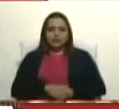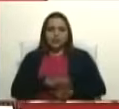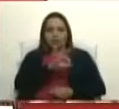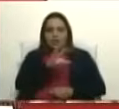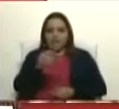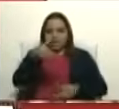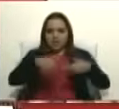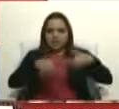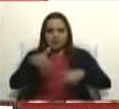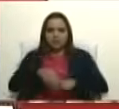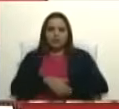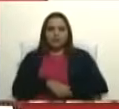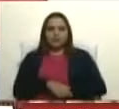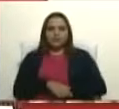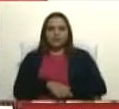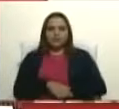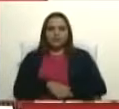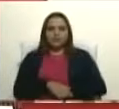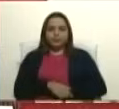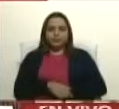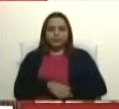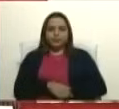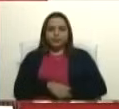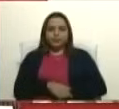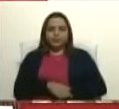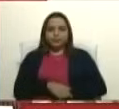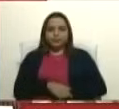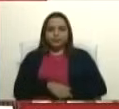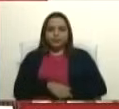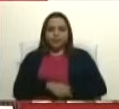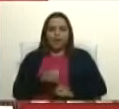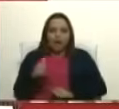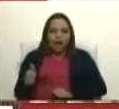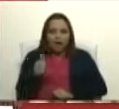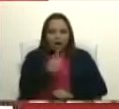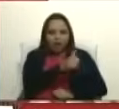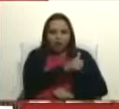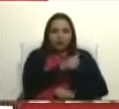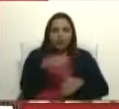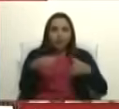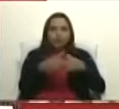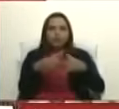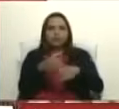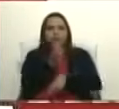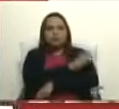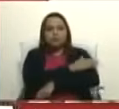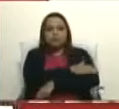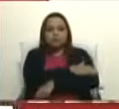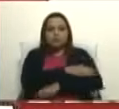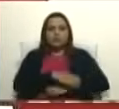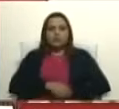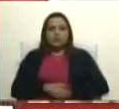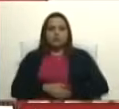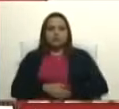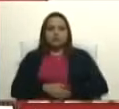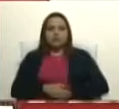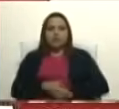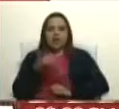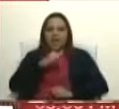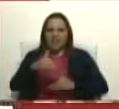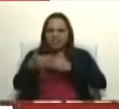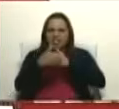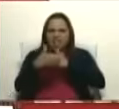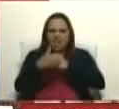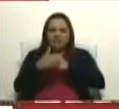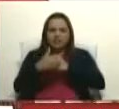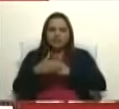elecciones. Y en cada una de ellas, sectores opositores salen a atacar al